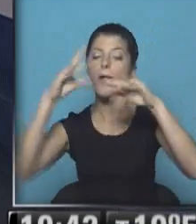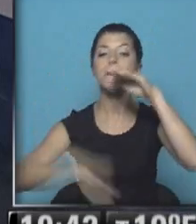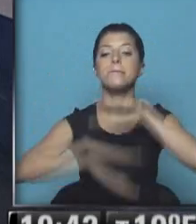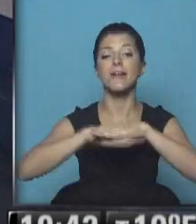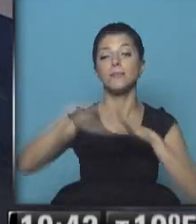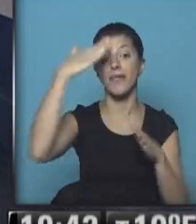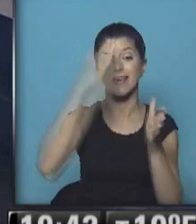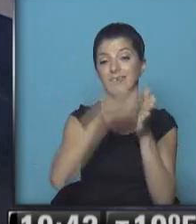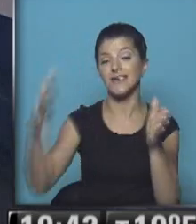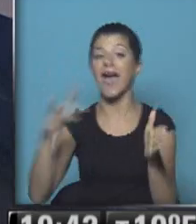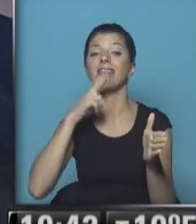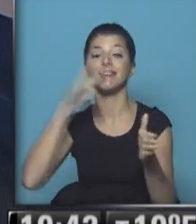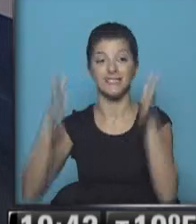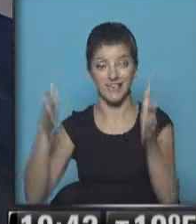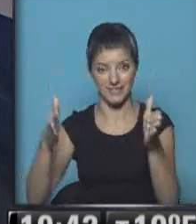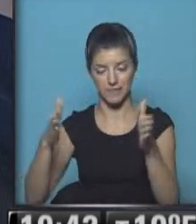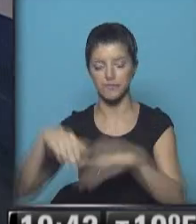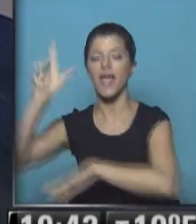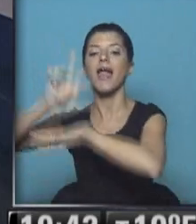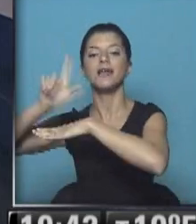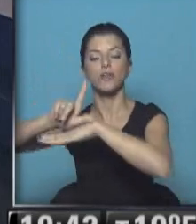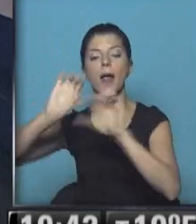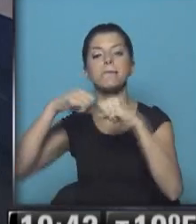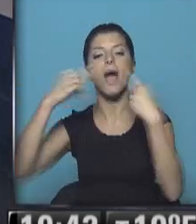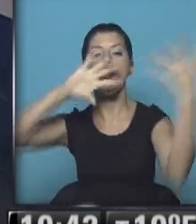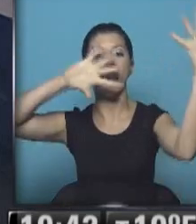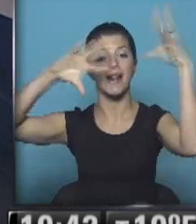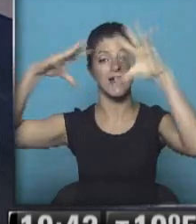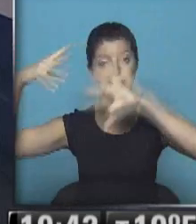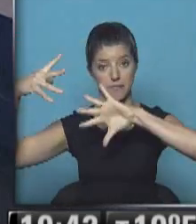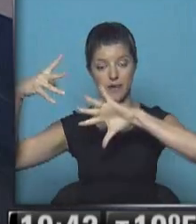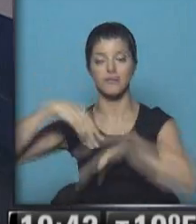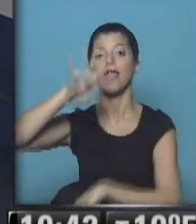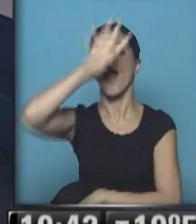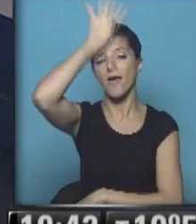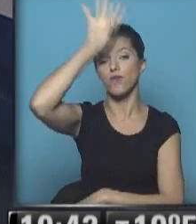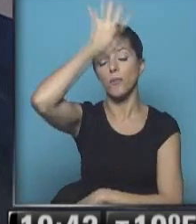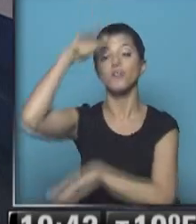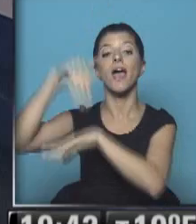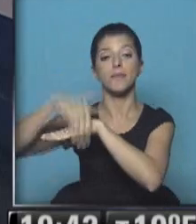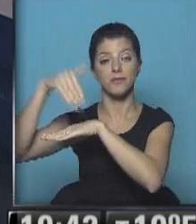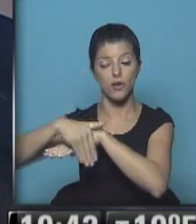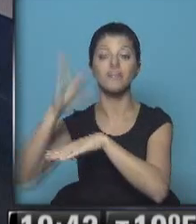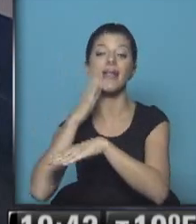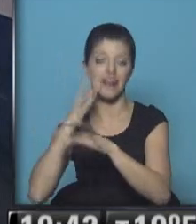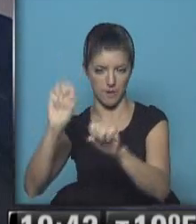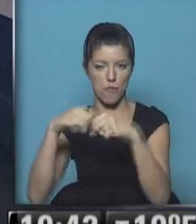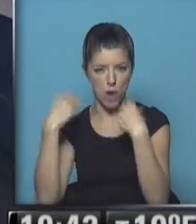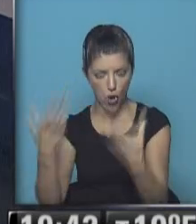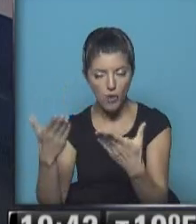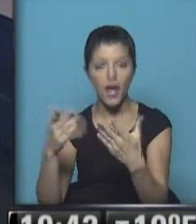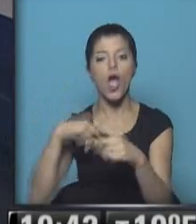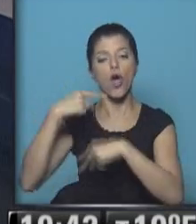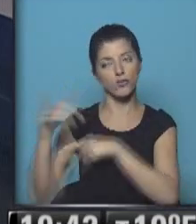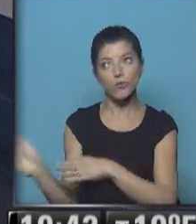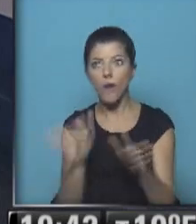15 a 17 grados. Y en el litoral mejoran las condiciones meteorológicas en Formosa y en Misiones a partir de la tarde. El viento seguirá soplando del sector